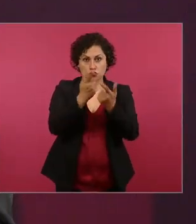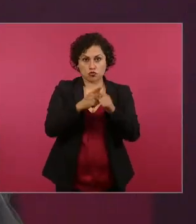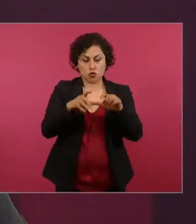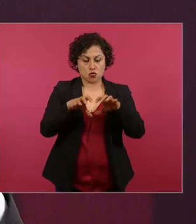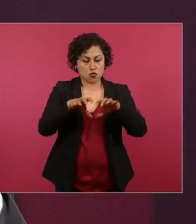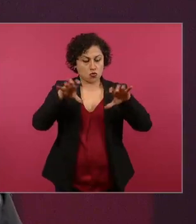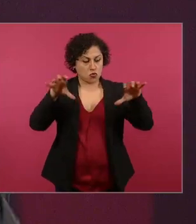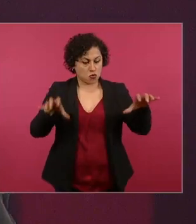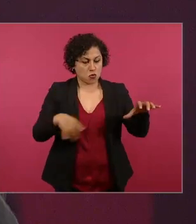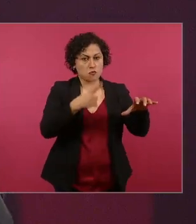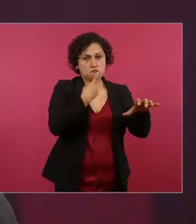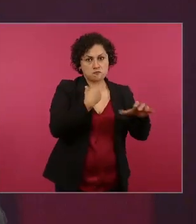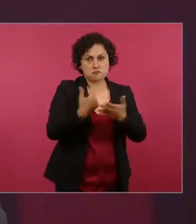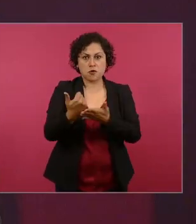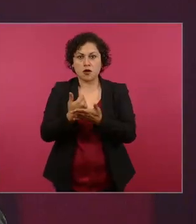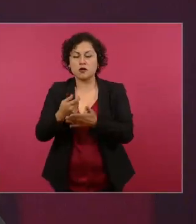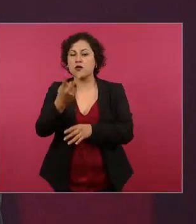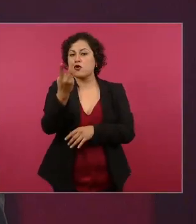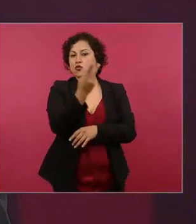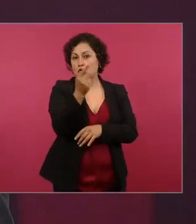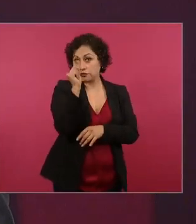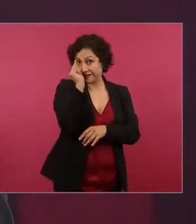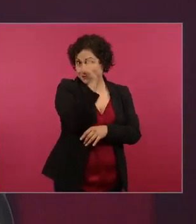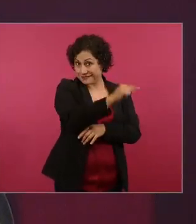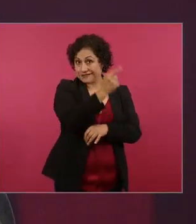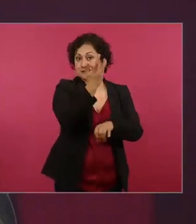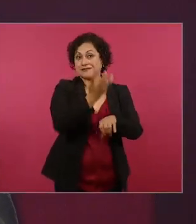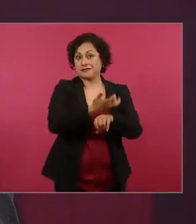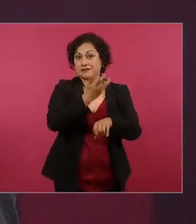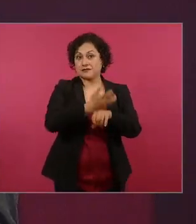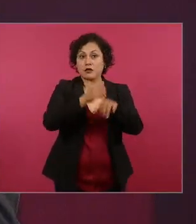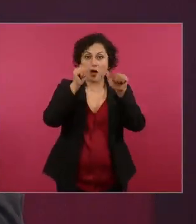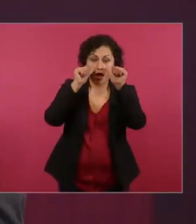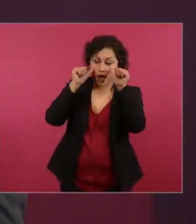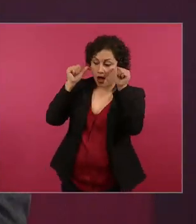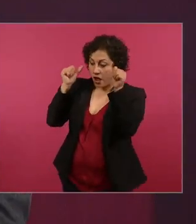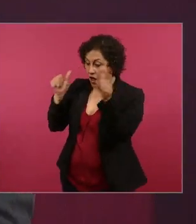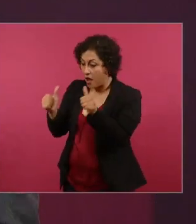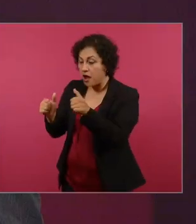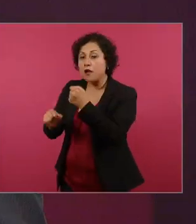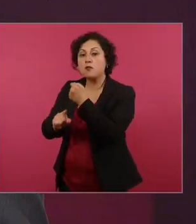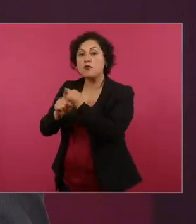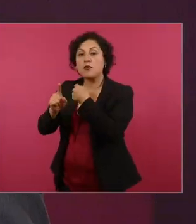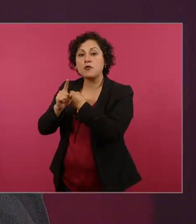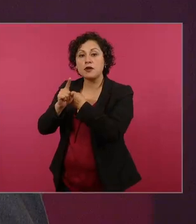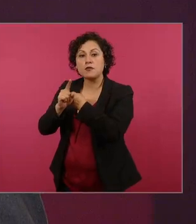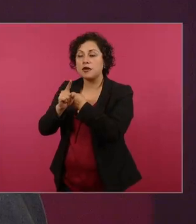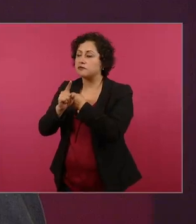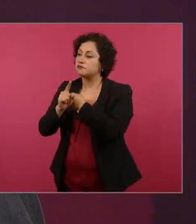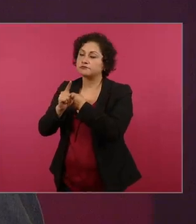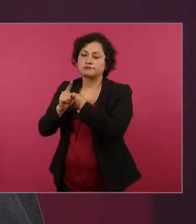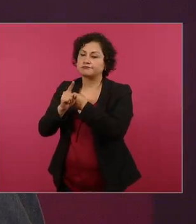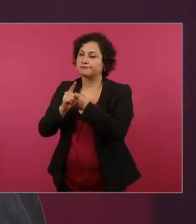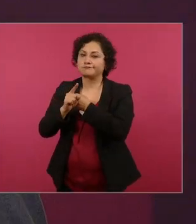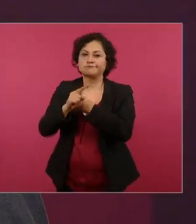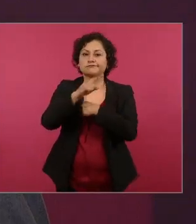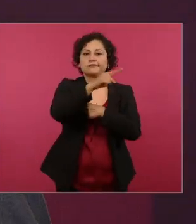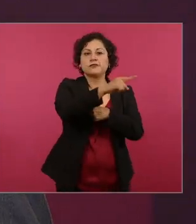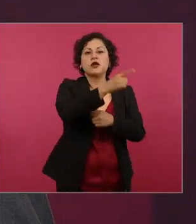en vez de atender las causas, se dedican nada más hacer